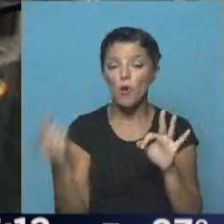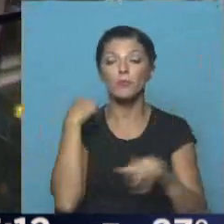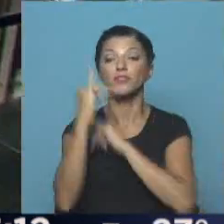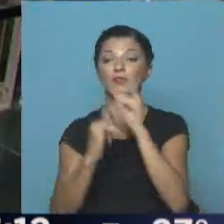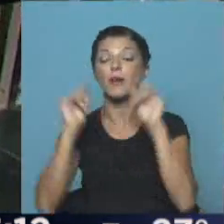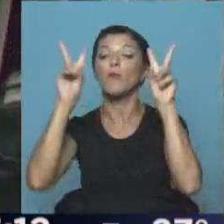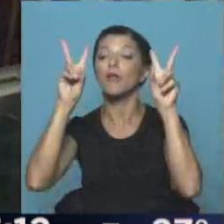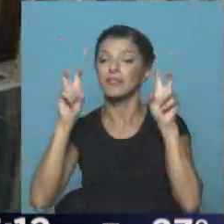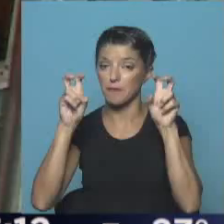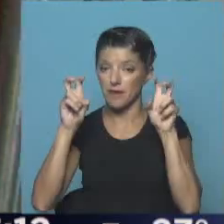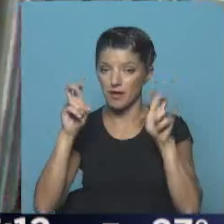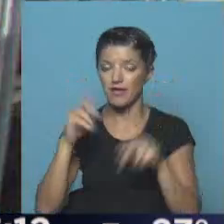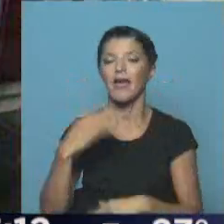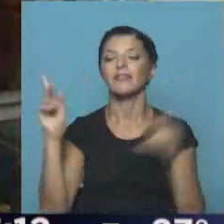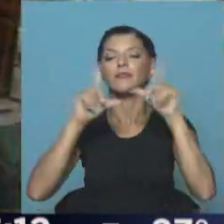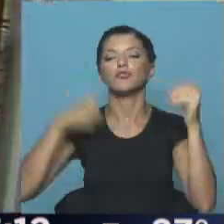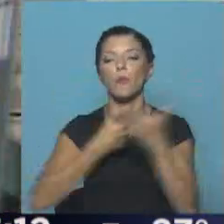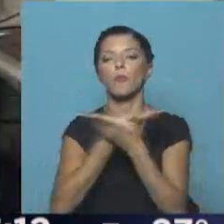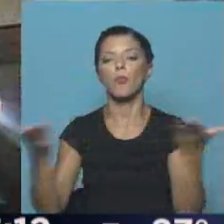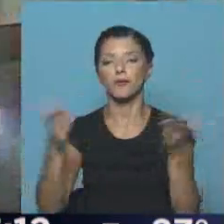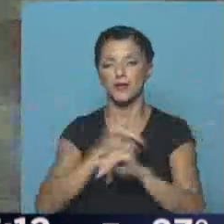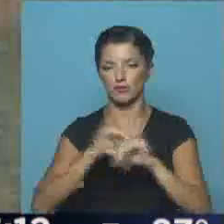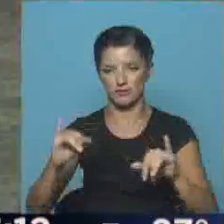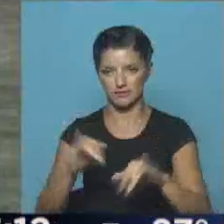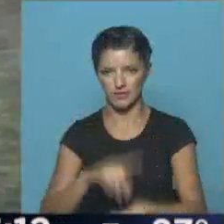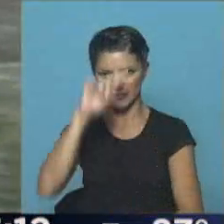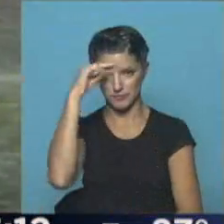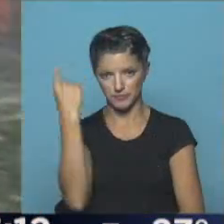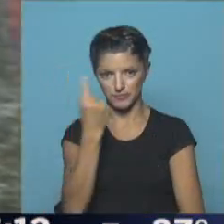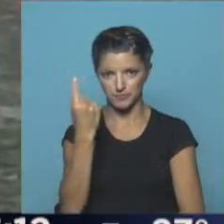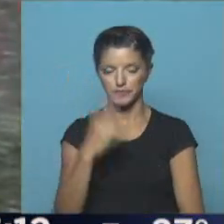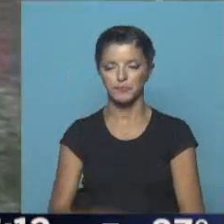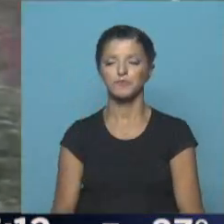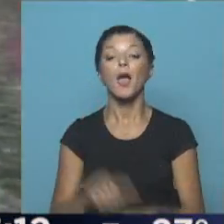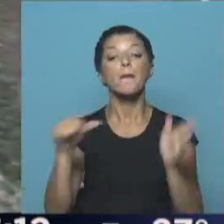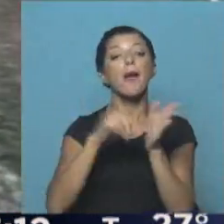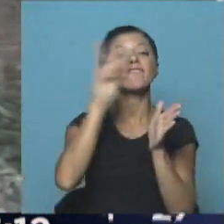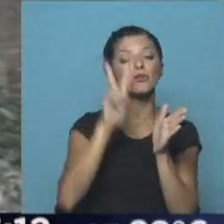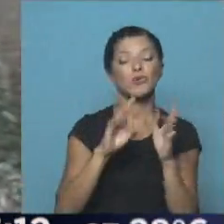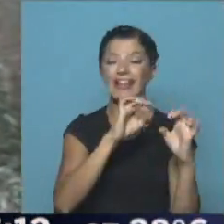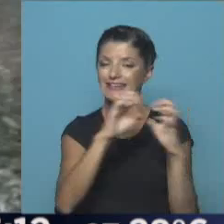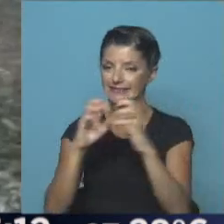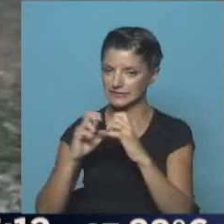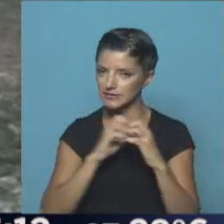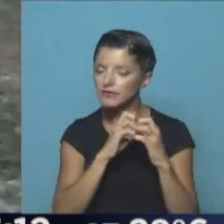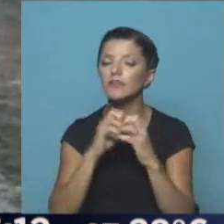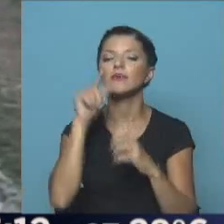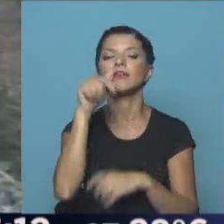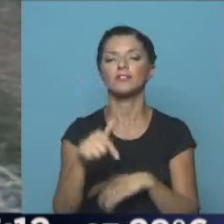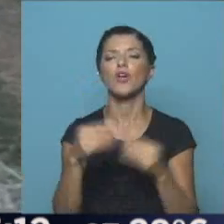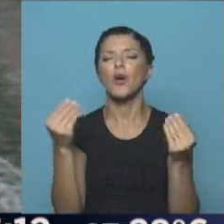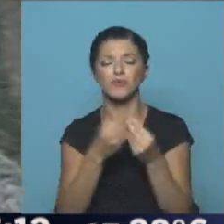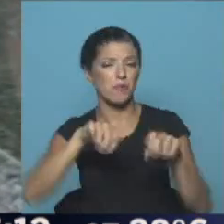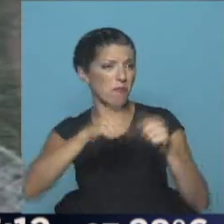desarrollar en esta edición internacional de Televisión Pública Noticias. Venezuela en crisis. Agobiado por la escasez de